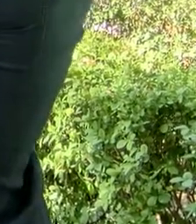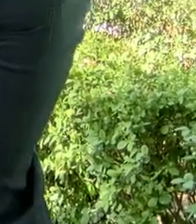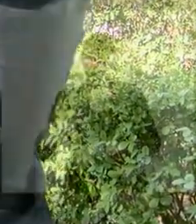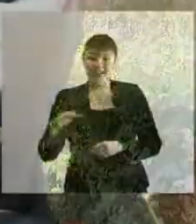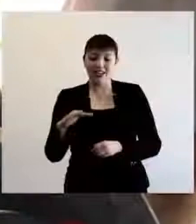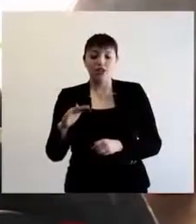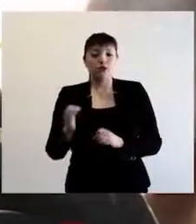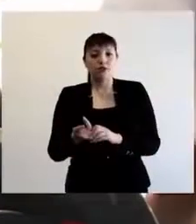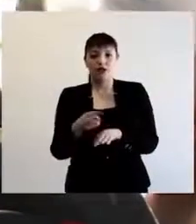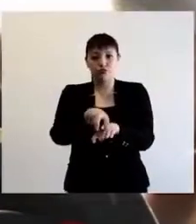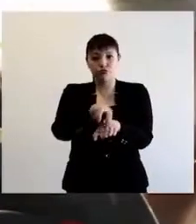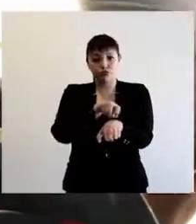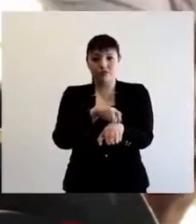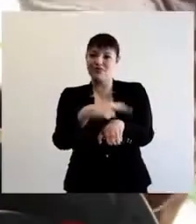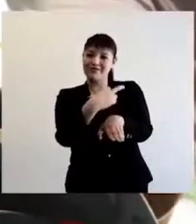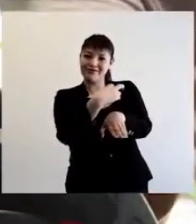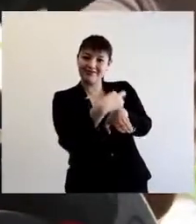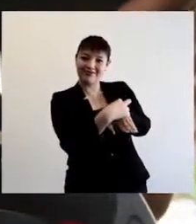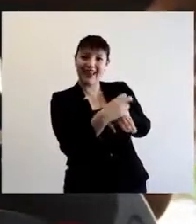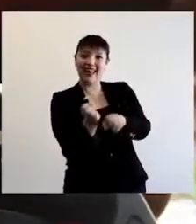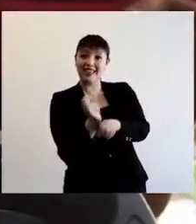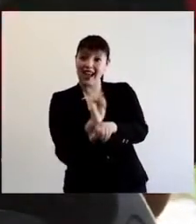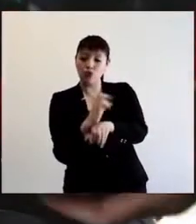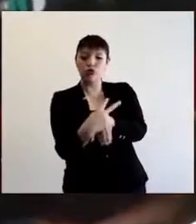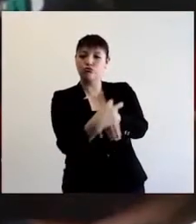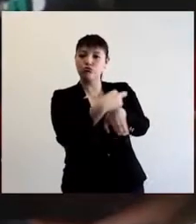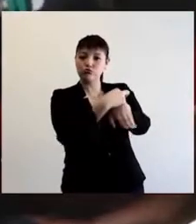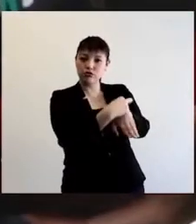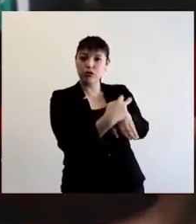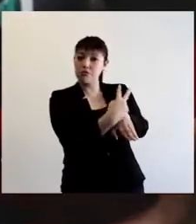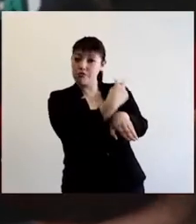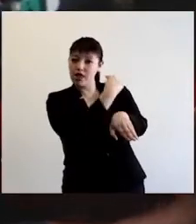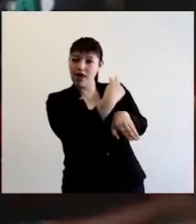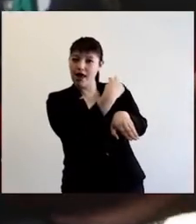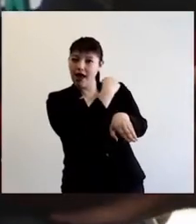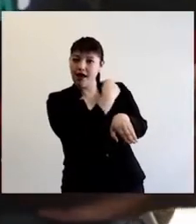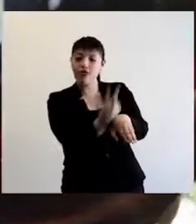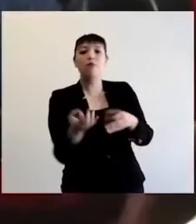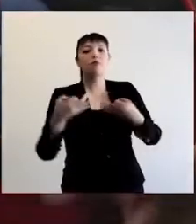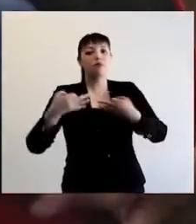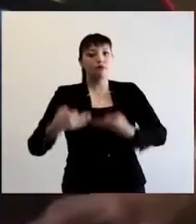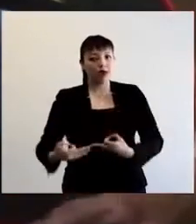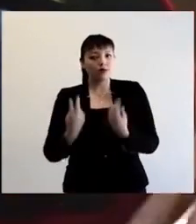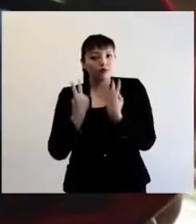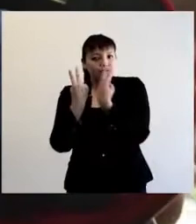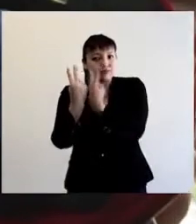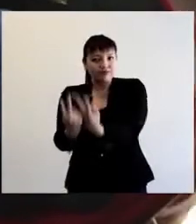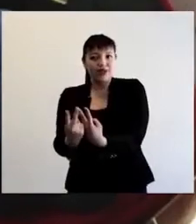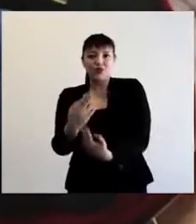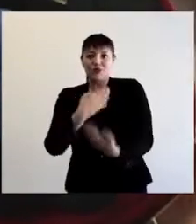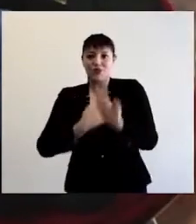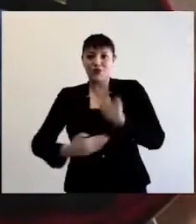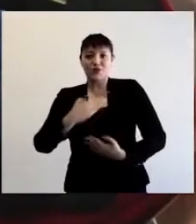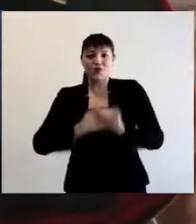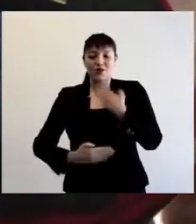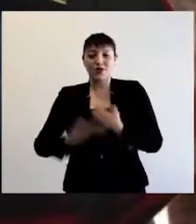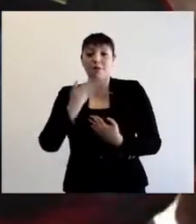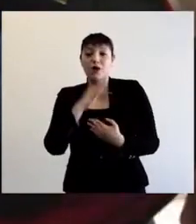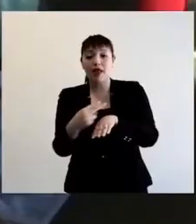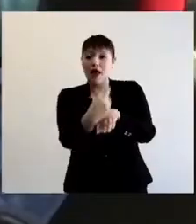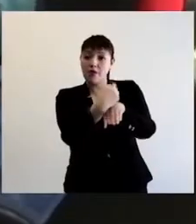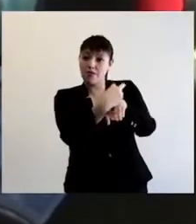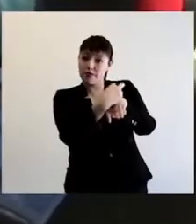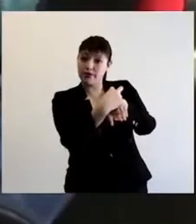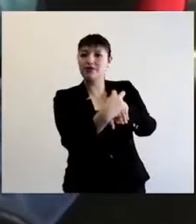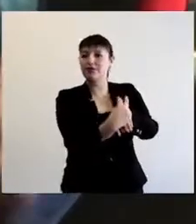costos que los padres o los apoderados de estos niños tienen que asumir. Pero también hay que ser bien claros. Uno, esto no